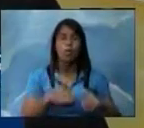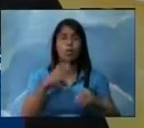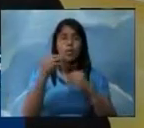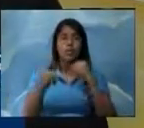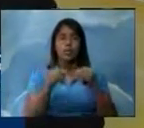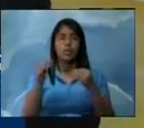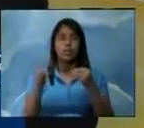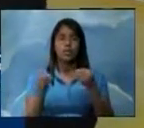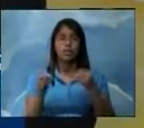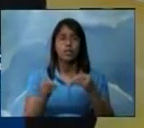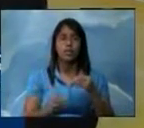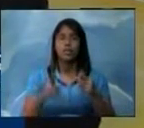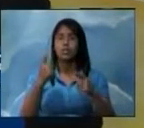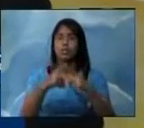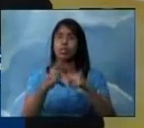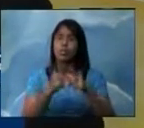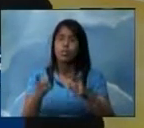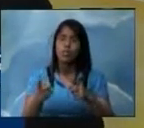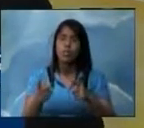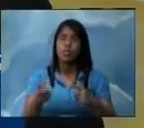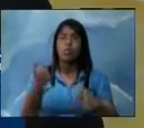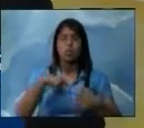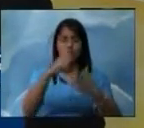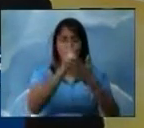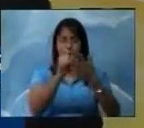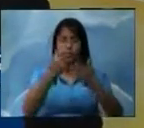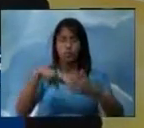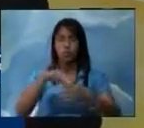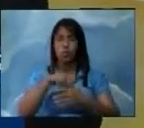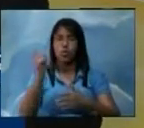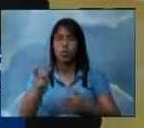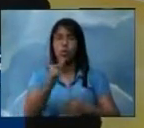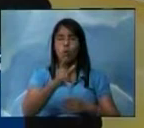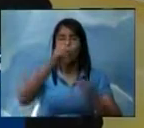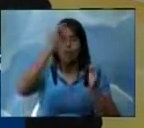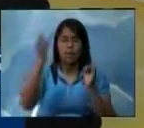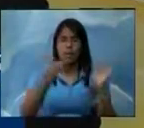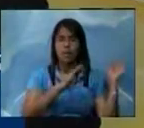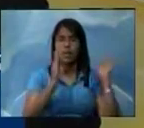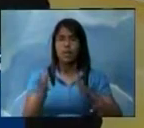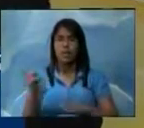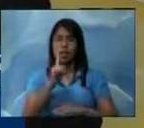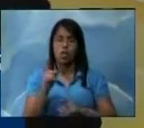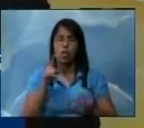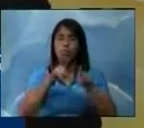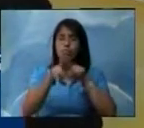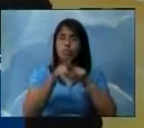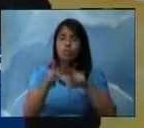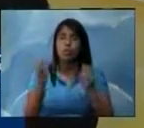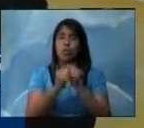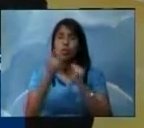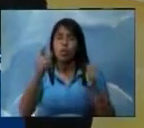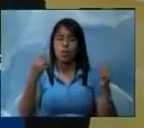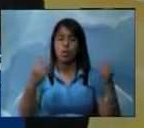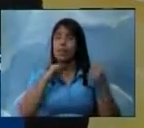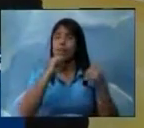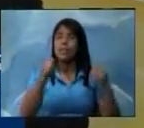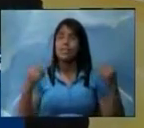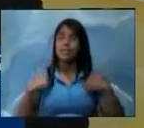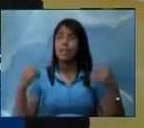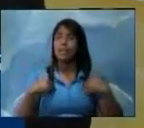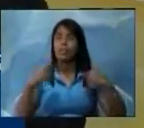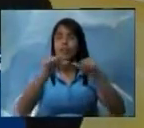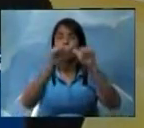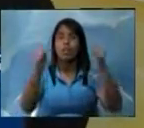hacer. Pablo después se lo escribió a nosotros los gentiles, a nosotros los creyentes, no contaminarnos con lo que es sacrificado a